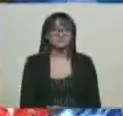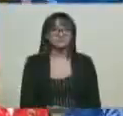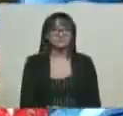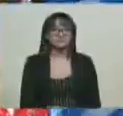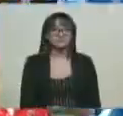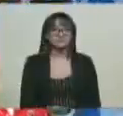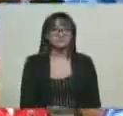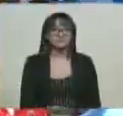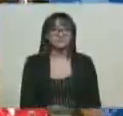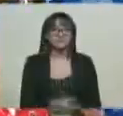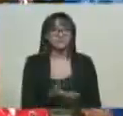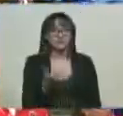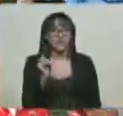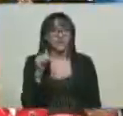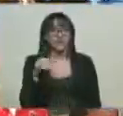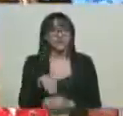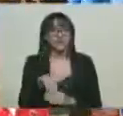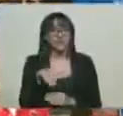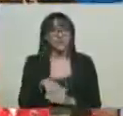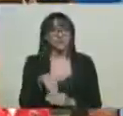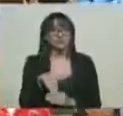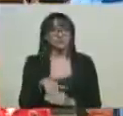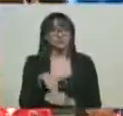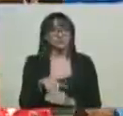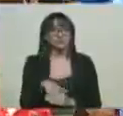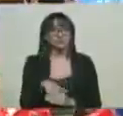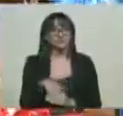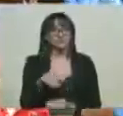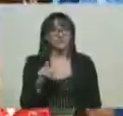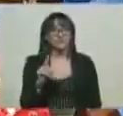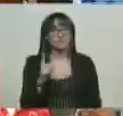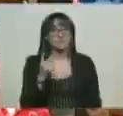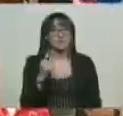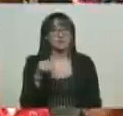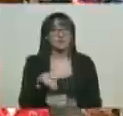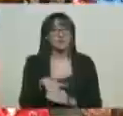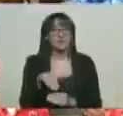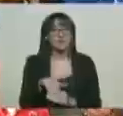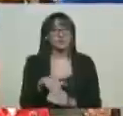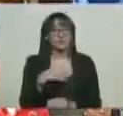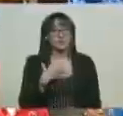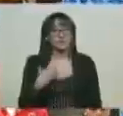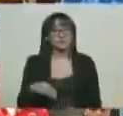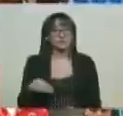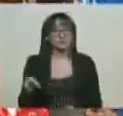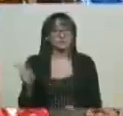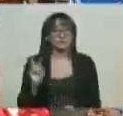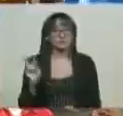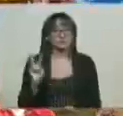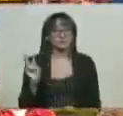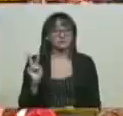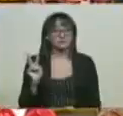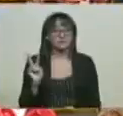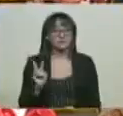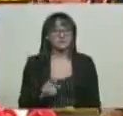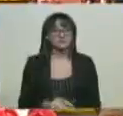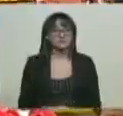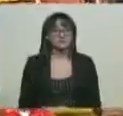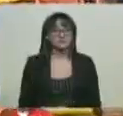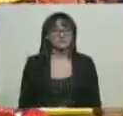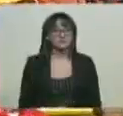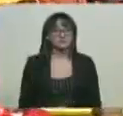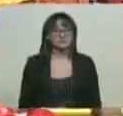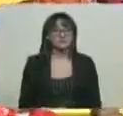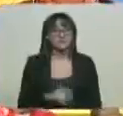ustedes tienen dos votos. El primer voto para presidente de la República. ¿Y